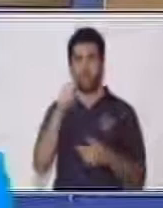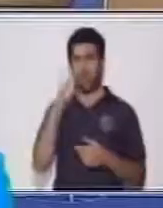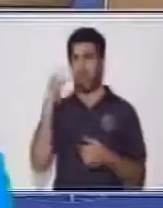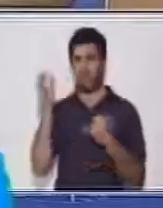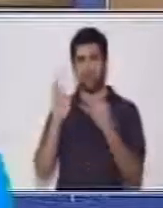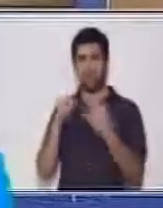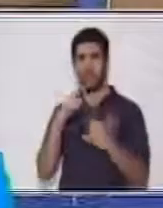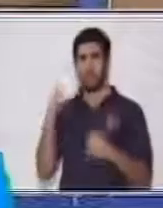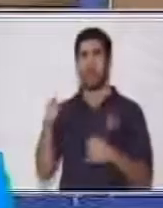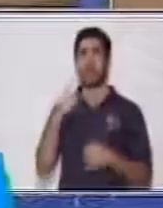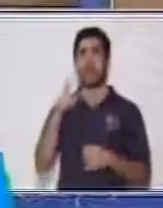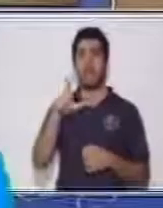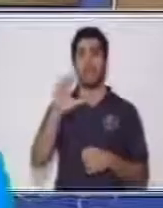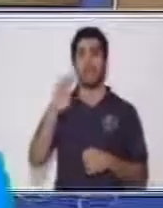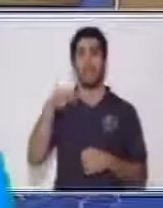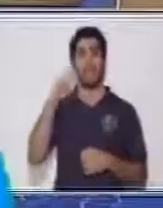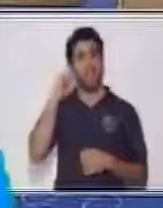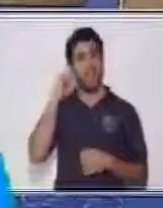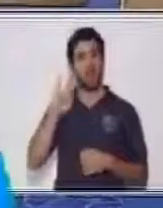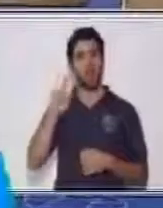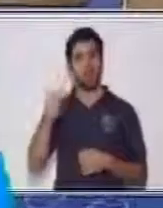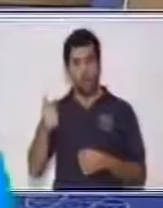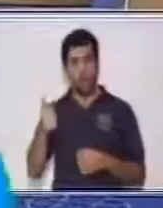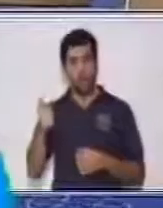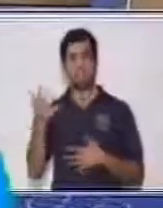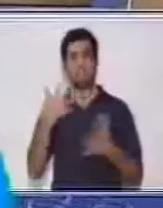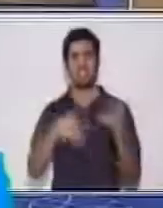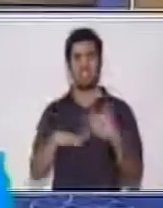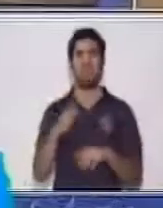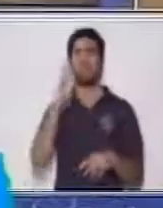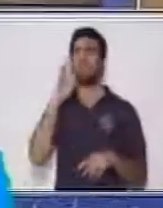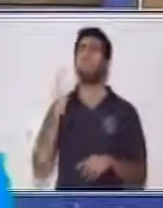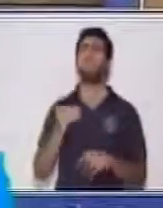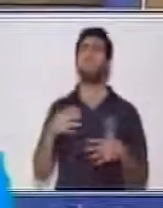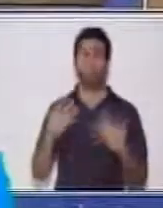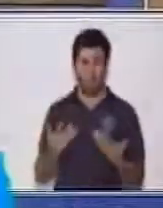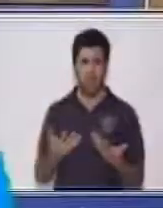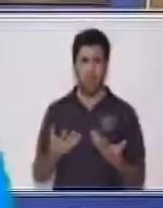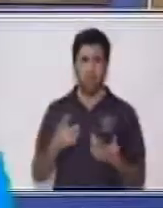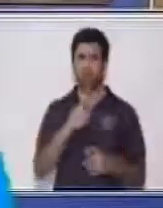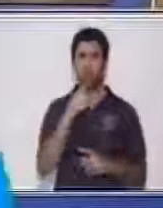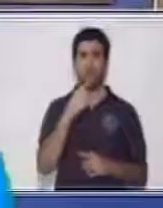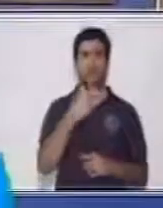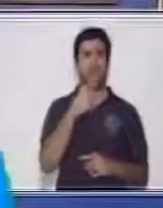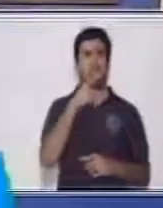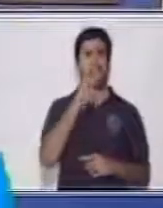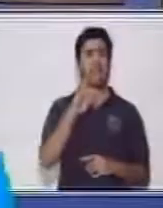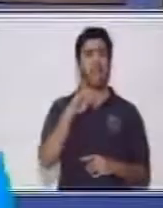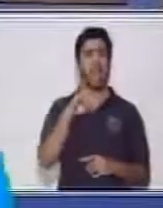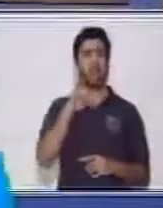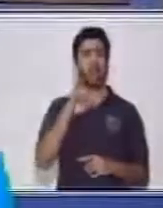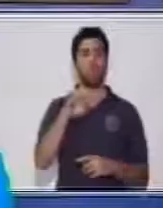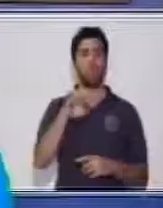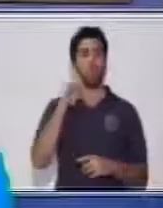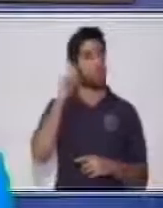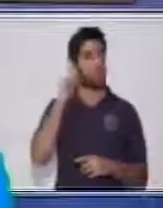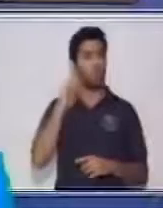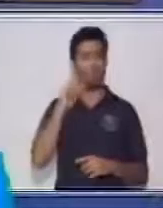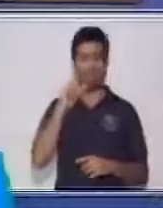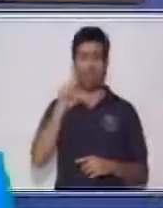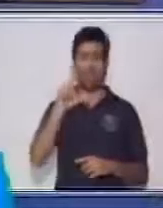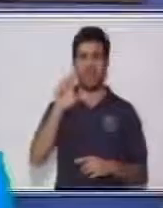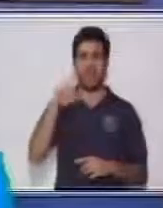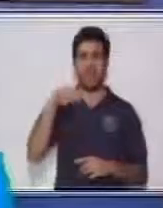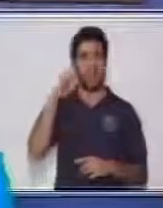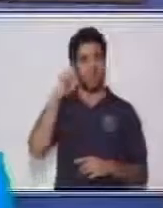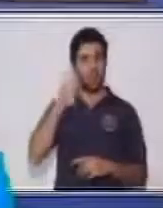escuchado que decimos lengua de señas y te preguntarás por qué dicen lengua de señas y no lenguaje. Ahora vas a comprender el por qué utilizamos la